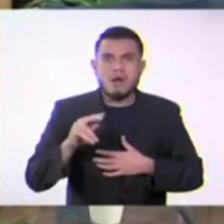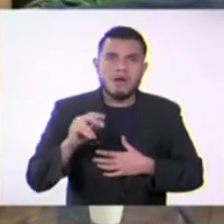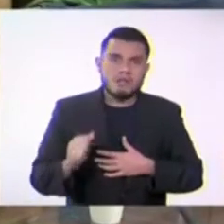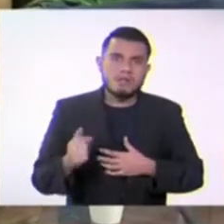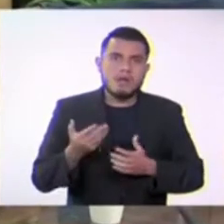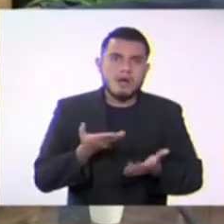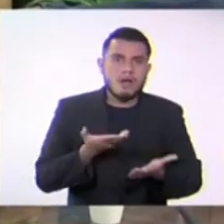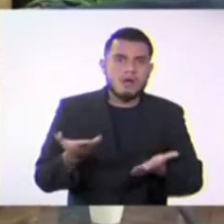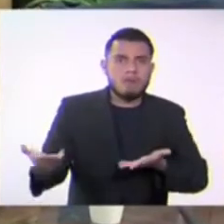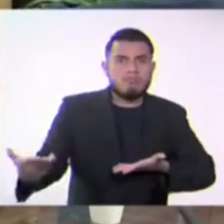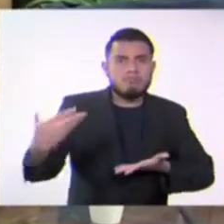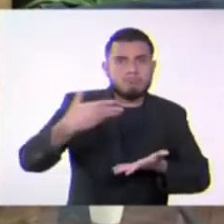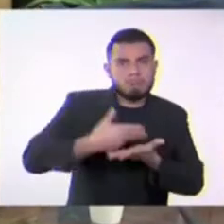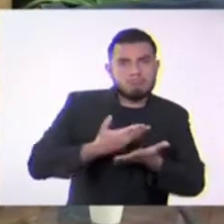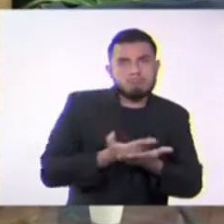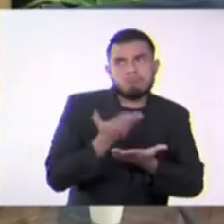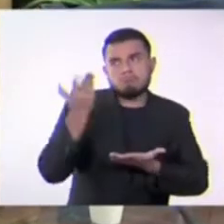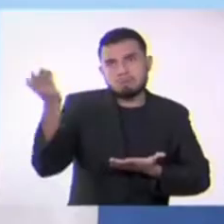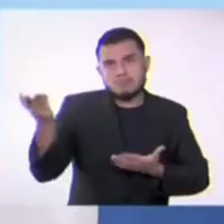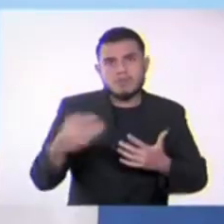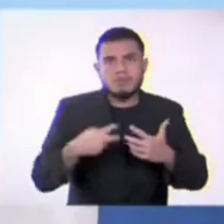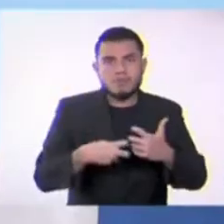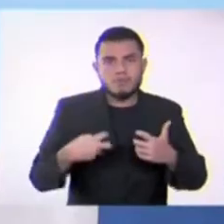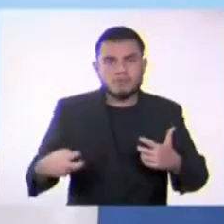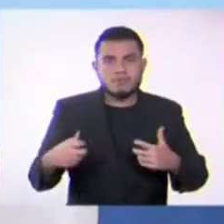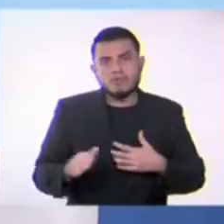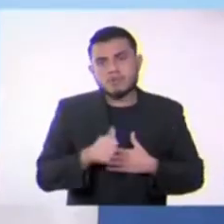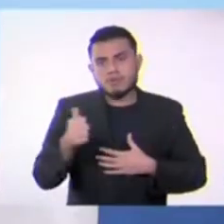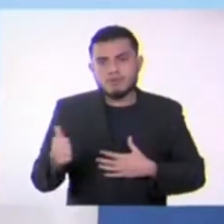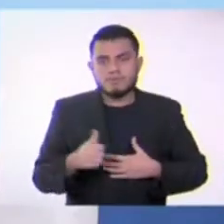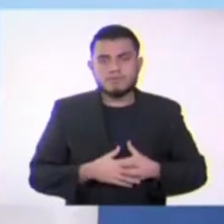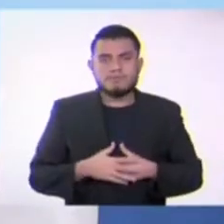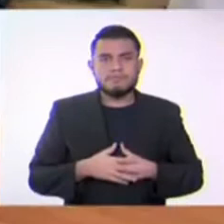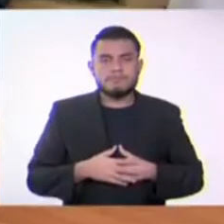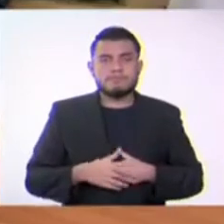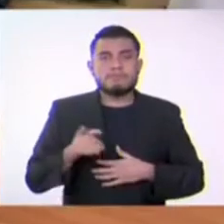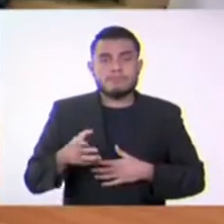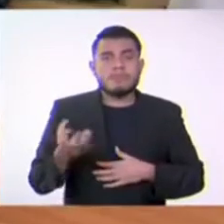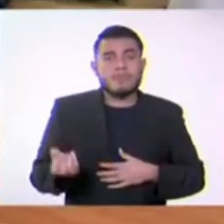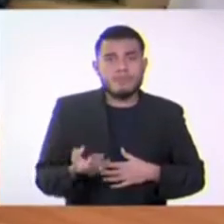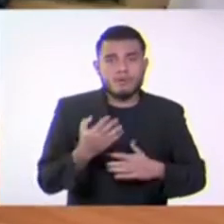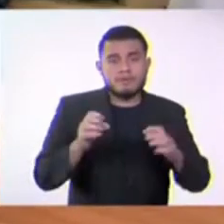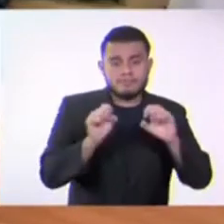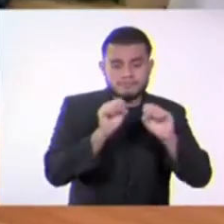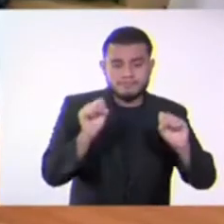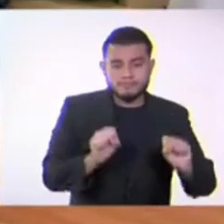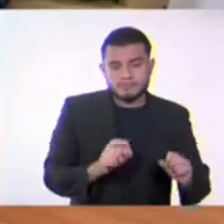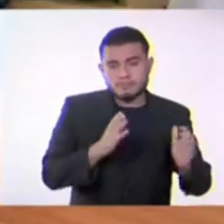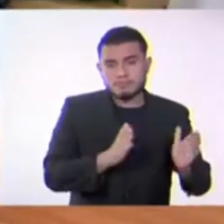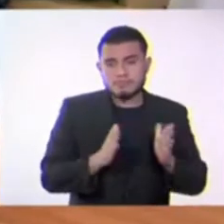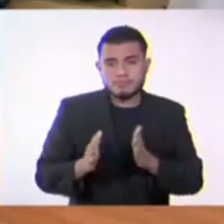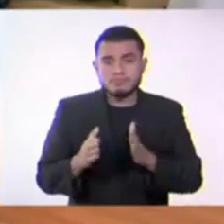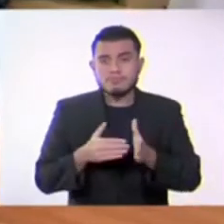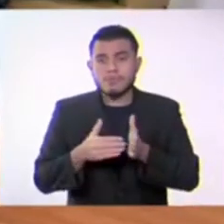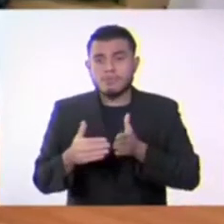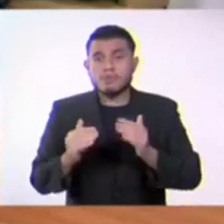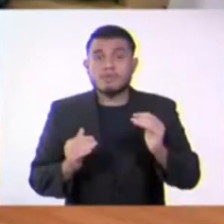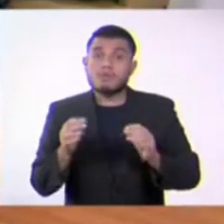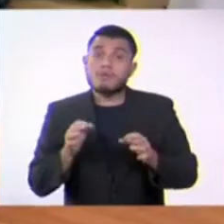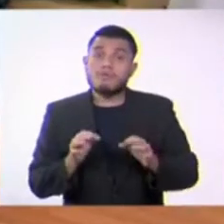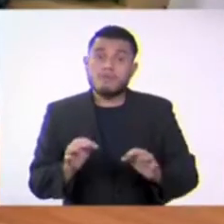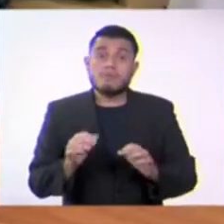a la exportación, entre otros. A partir de esa nueva configuración, Federico, también nace una